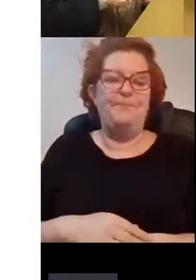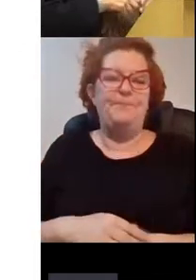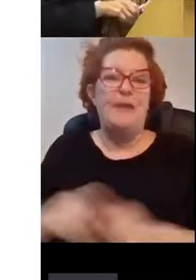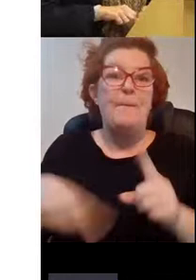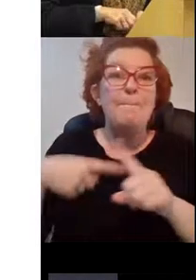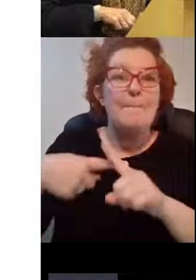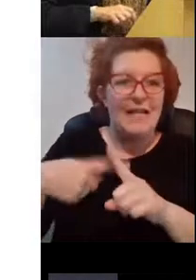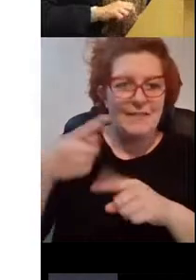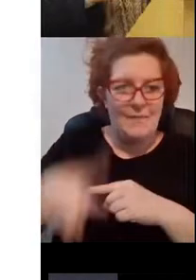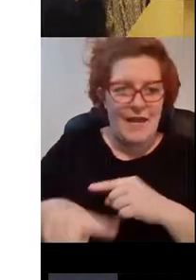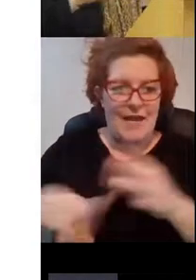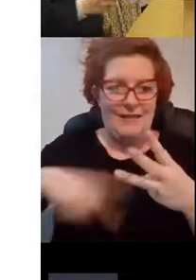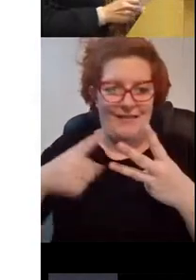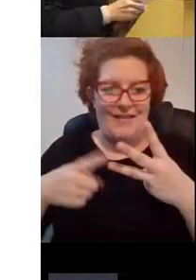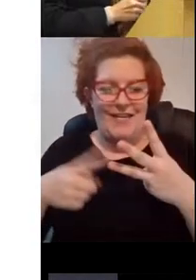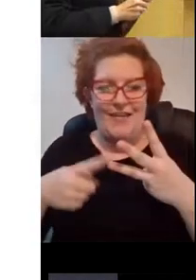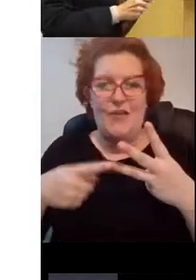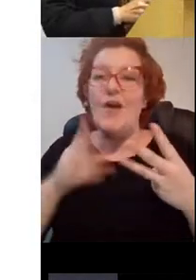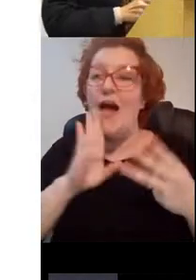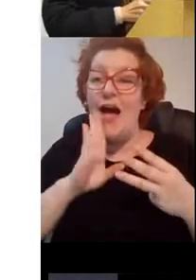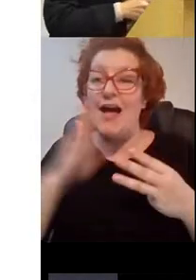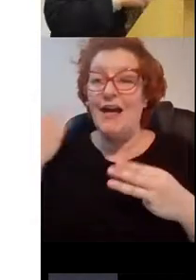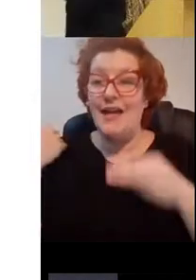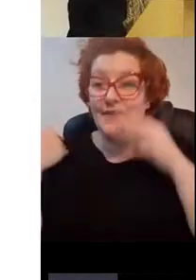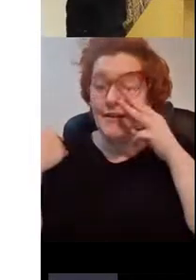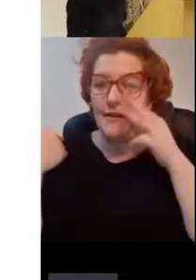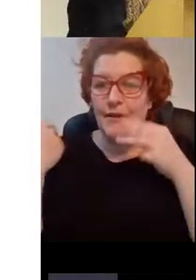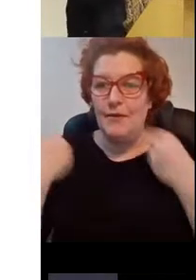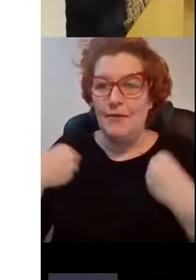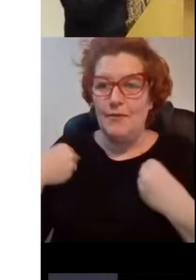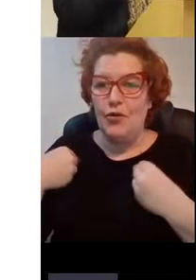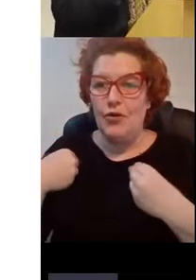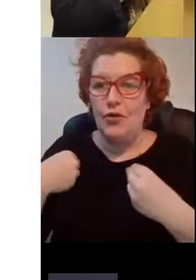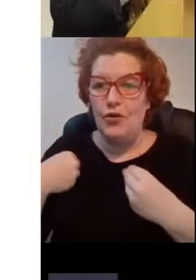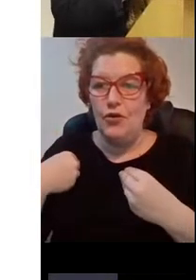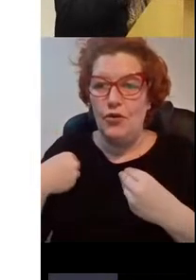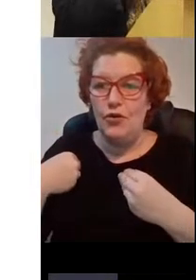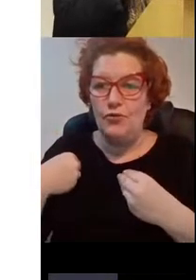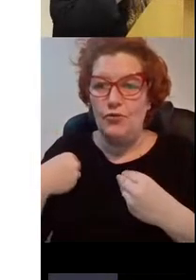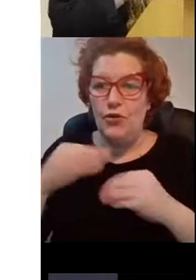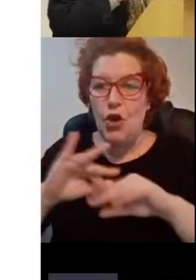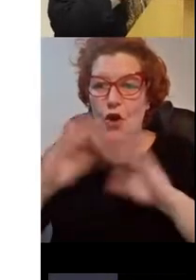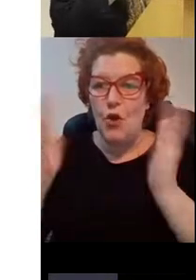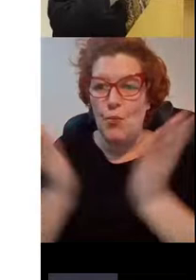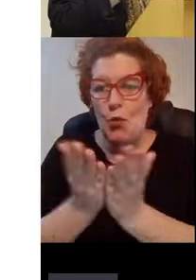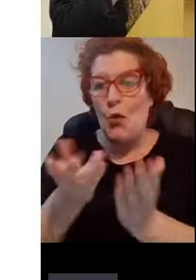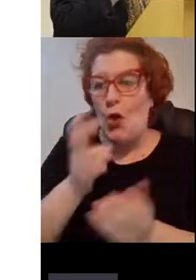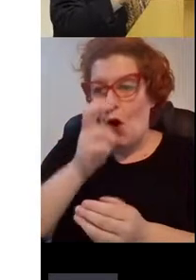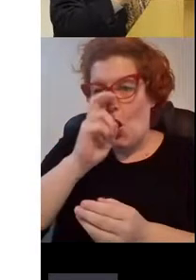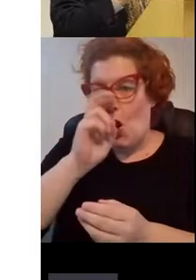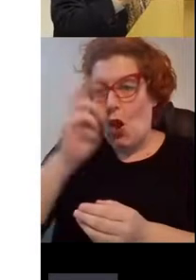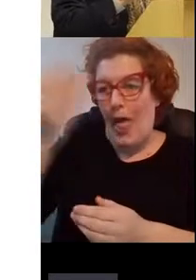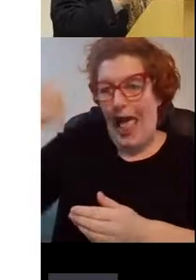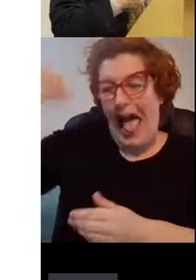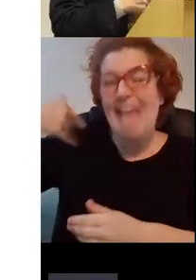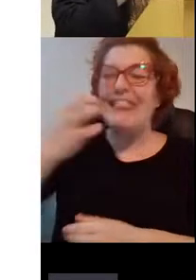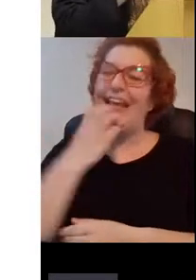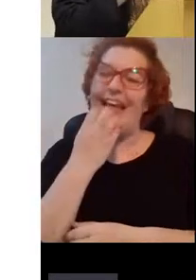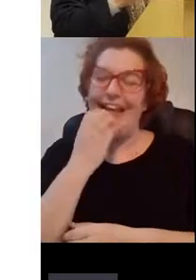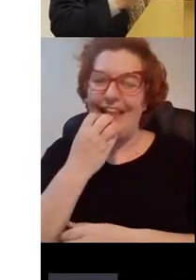Además, como se dio en el caso del mundo prehelénico, había que proporcionar las